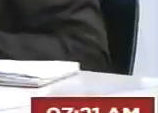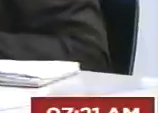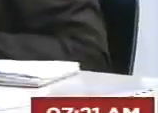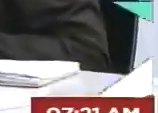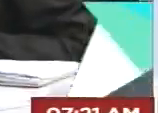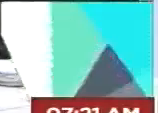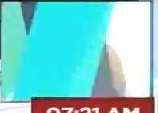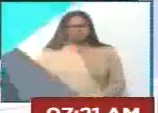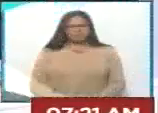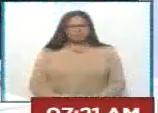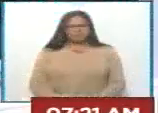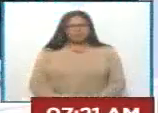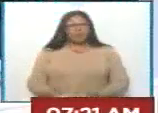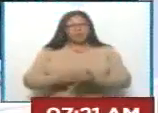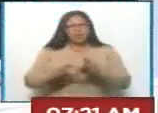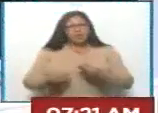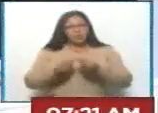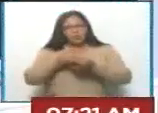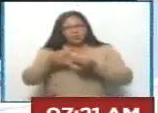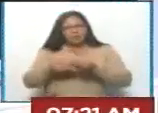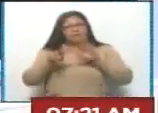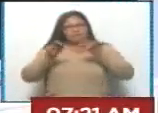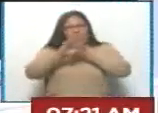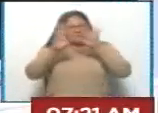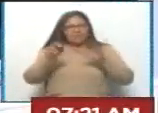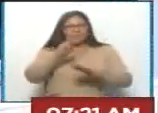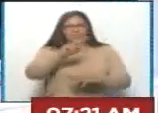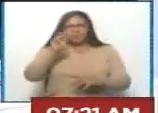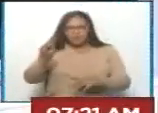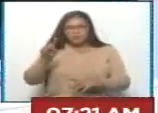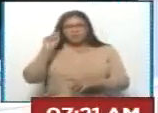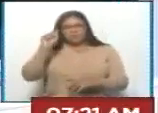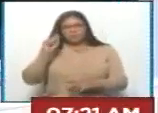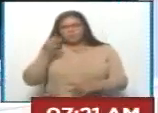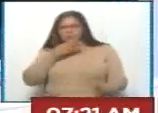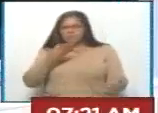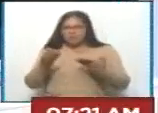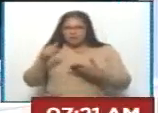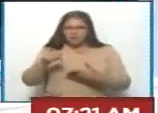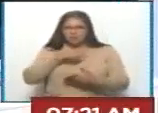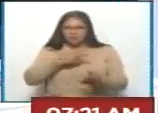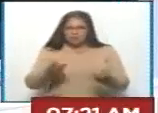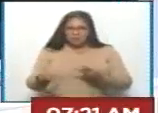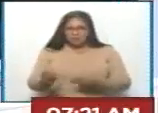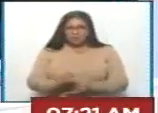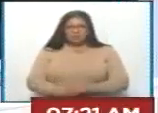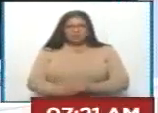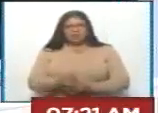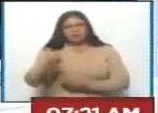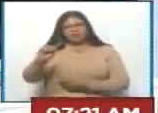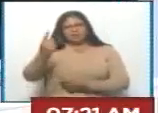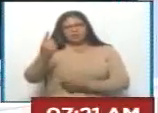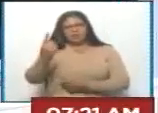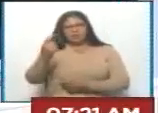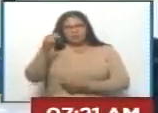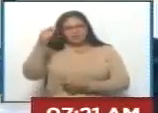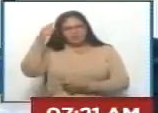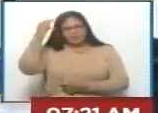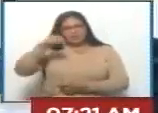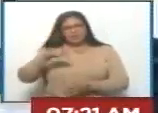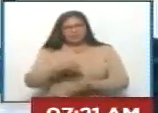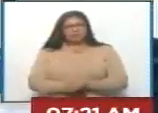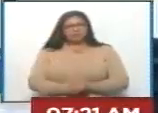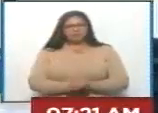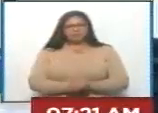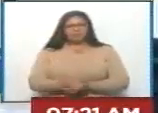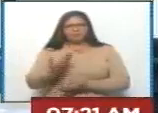de vuelta con ustedes, 7 de la mañana, 22 minutos. Le damos la bienvenida a esta hora a nuestro invitado, único invitado del día de hoy, el diputado Jesús Faría,